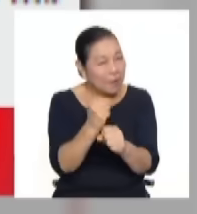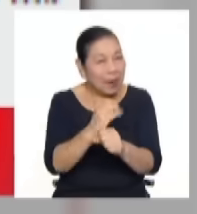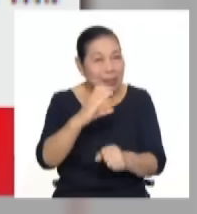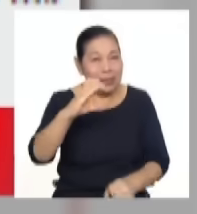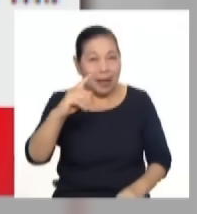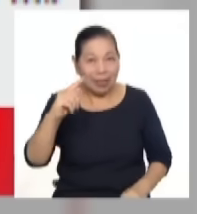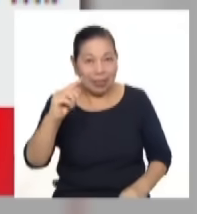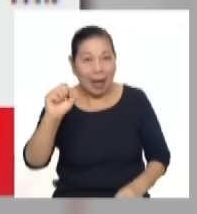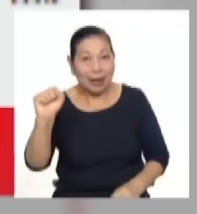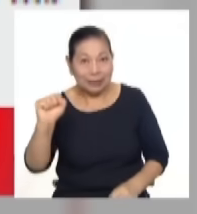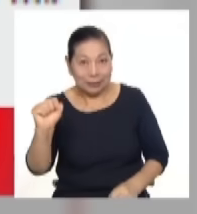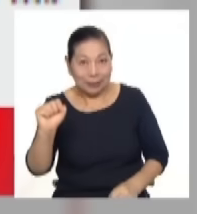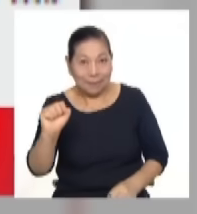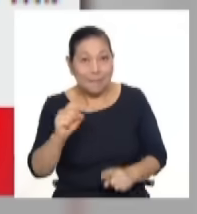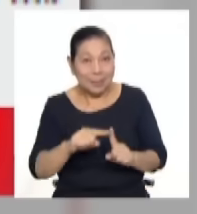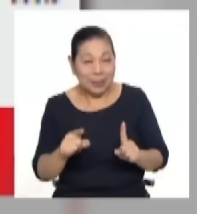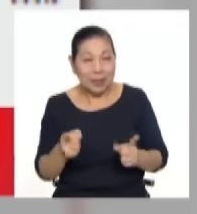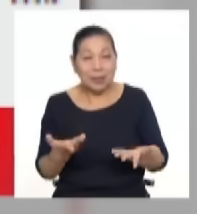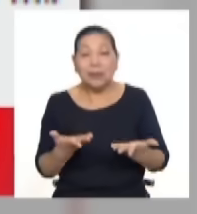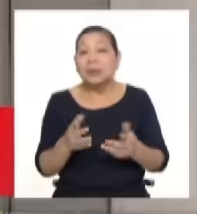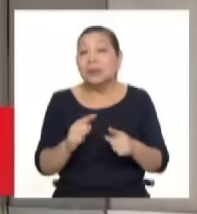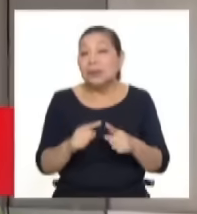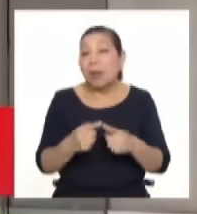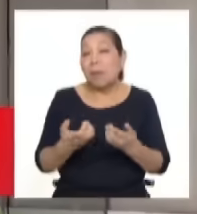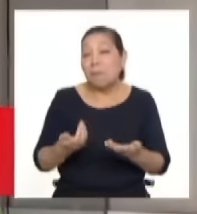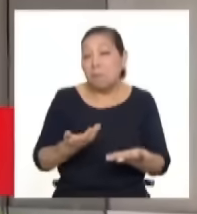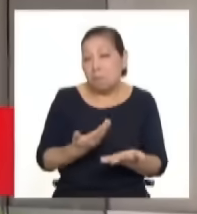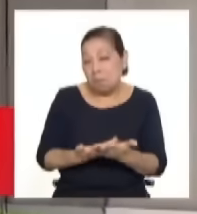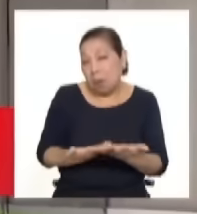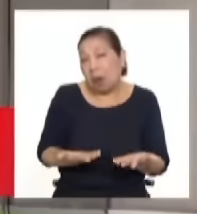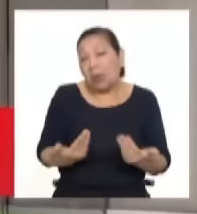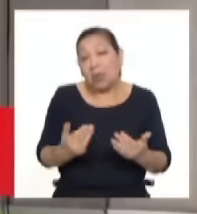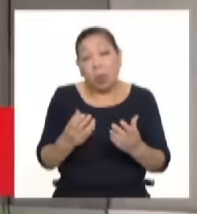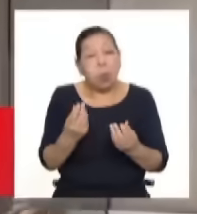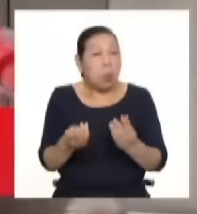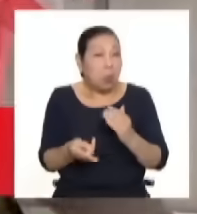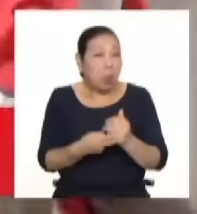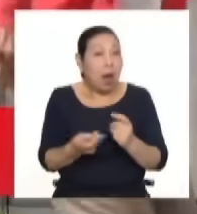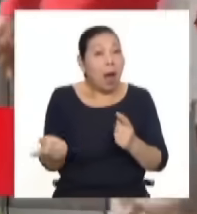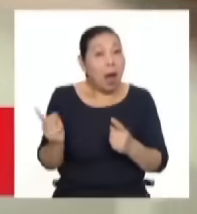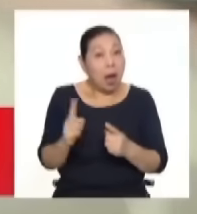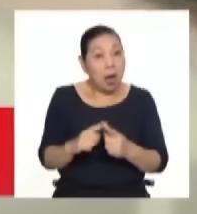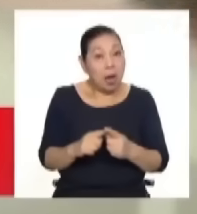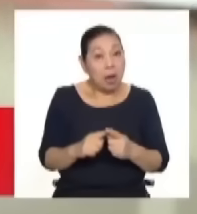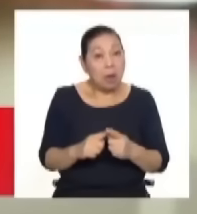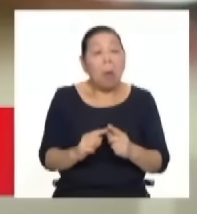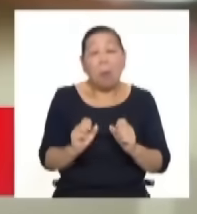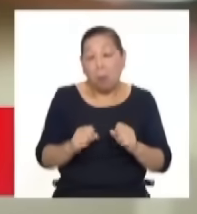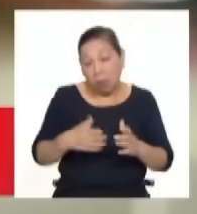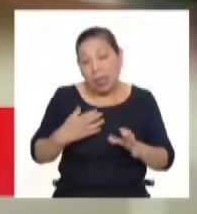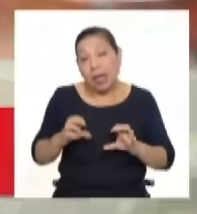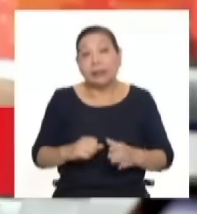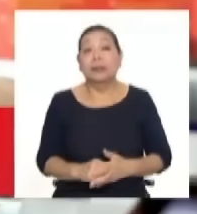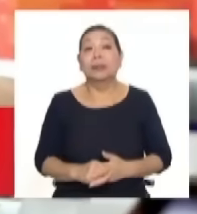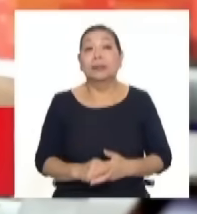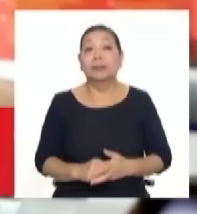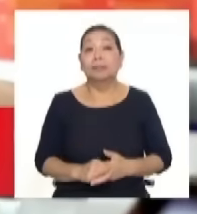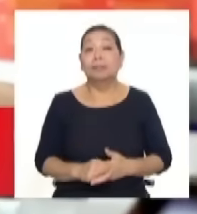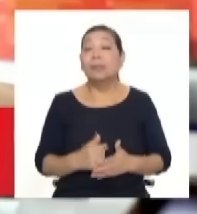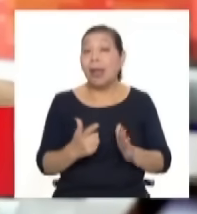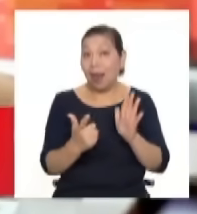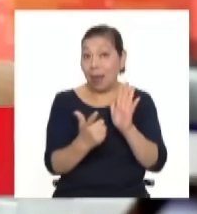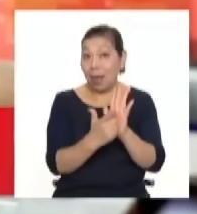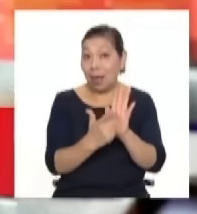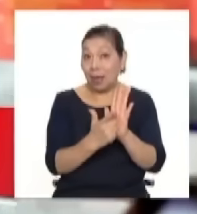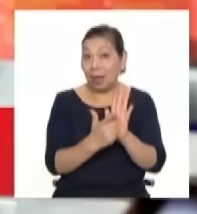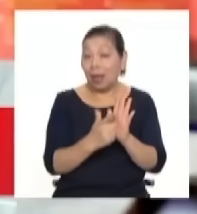CTS efectuados en las entidades financieras y que tengan acumulados a la fecha de disposición. Según el dispositivo legal,